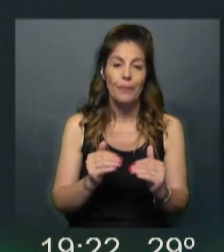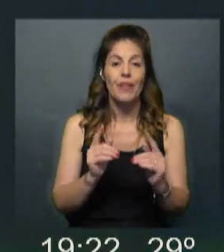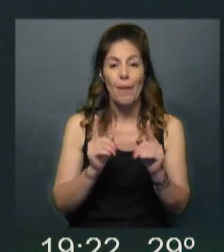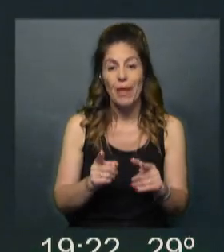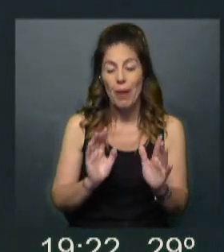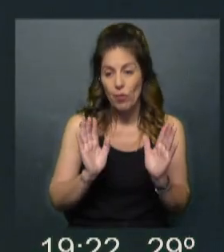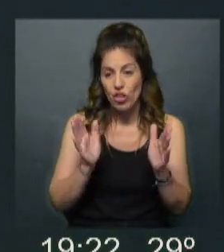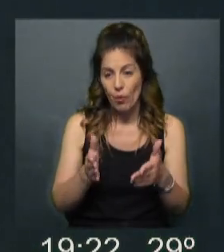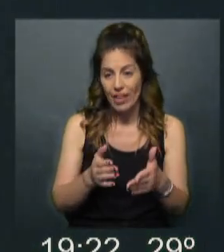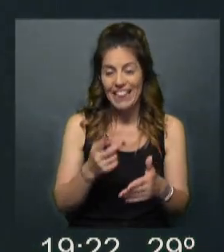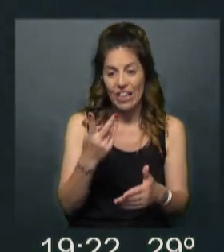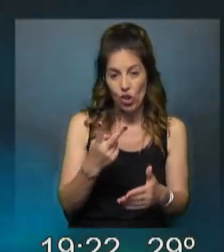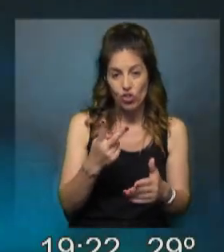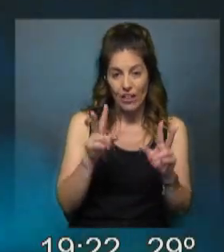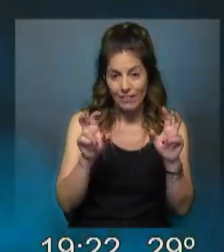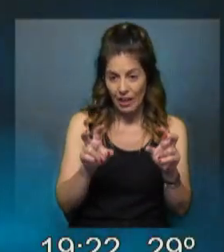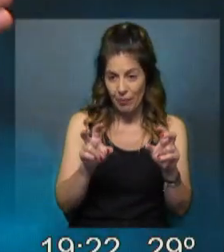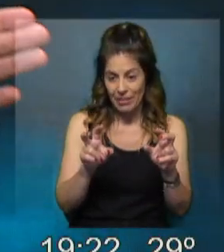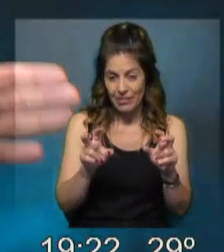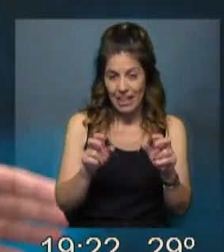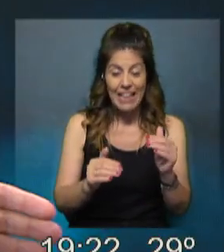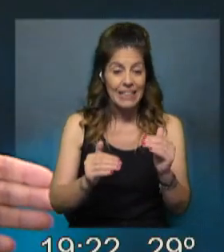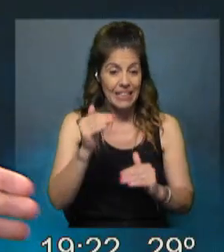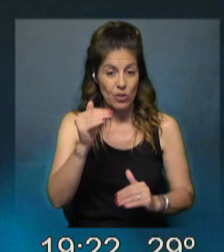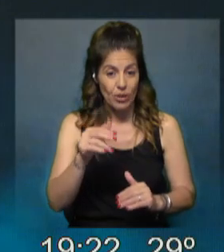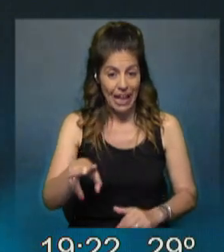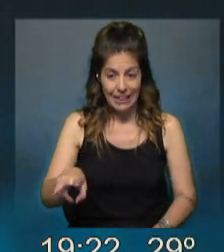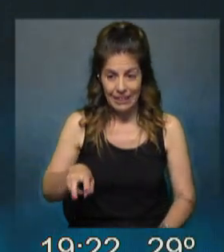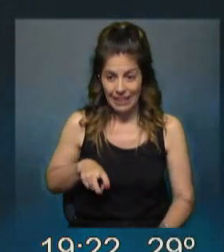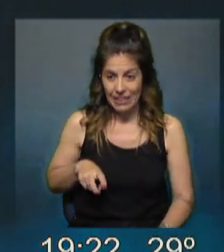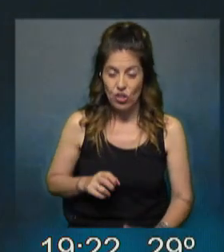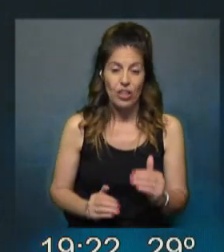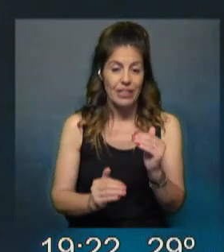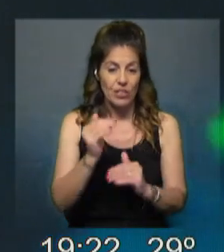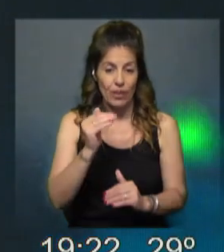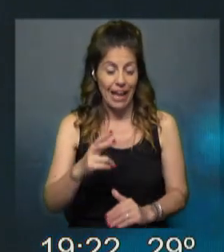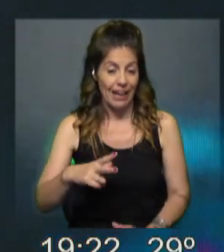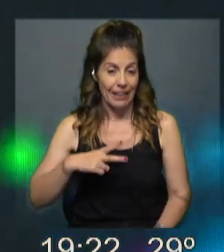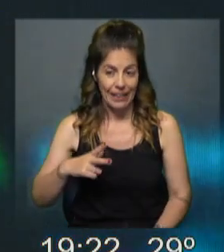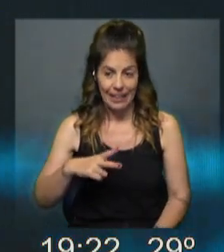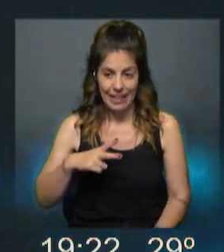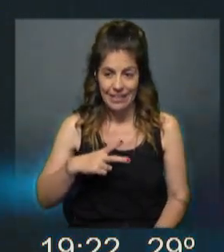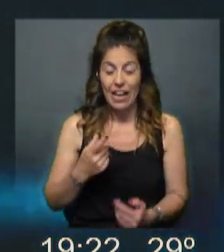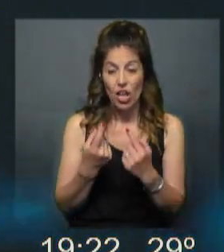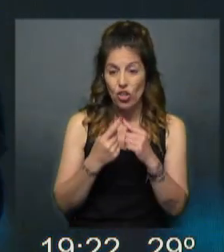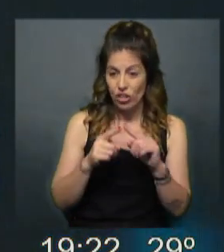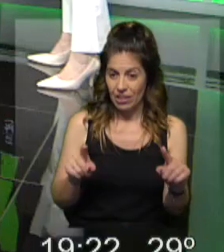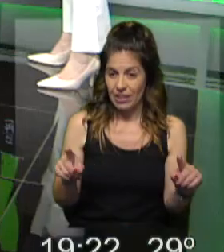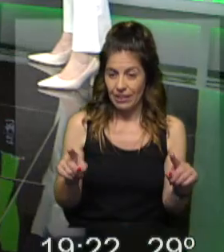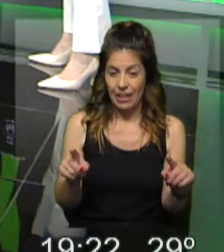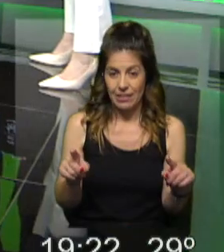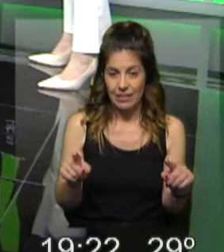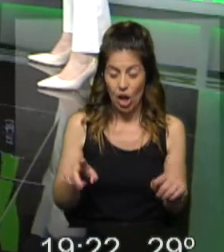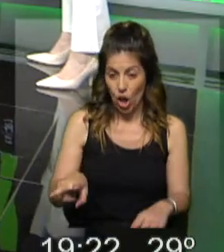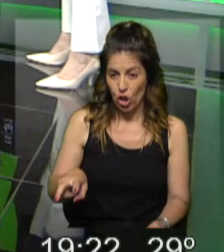abordar desde dos dimensiones en particular la desigualdad de ingresos y la desigualdad de riqueza que son dos cosas distintas naturalmente